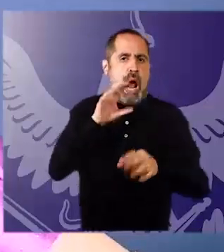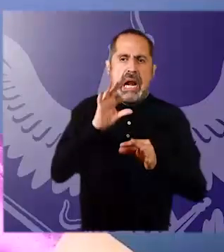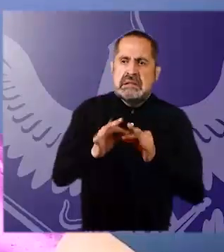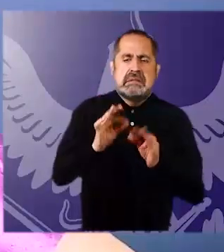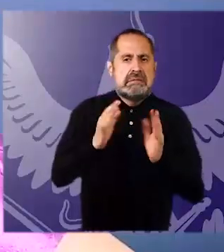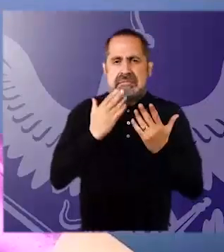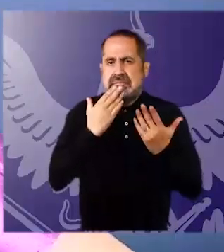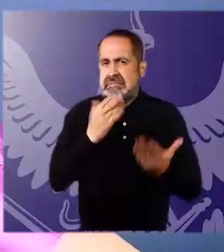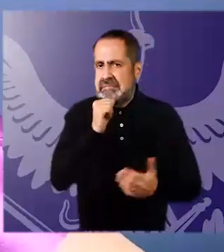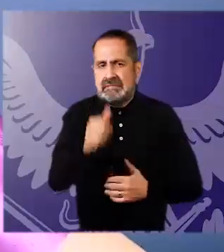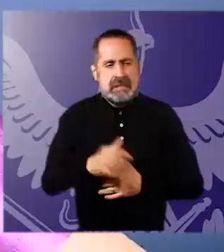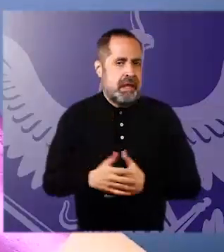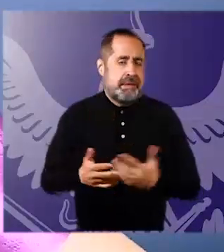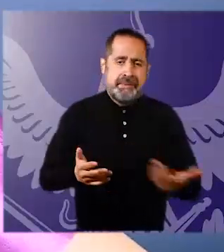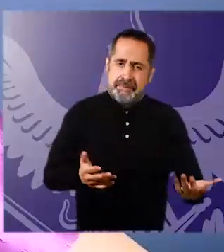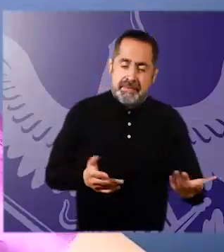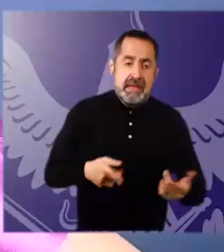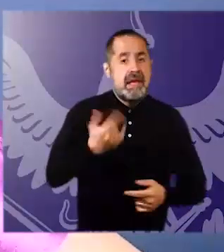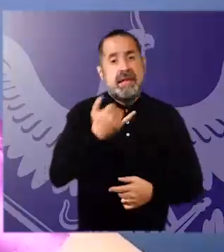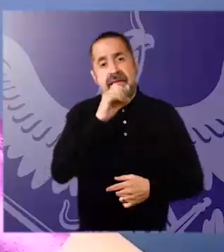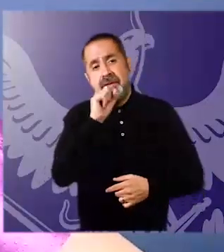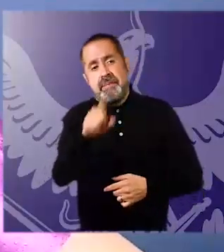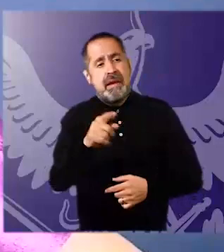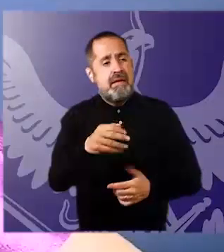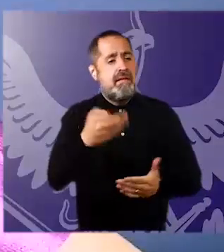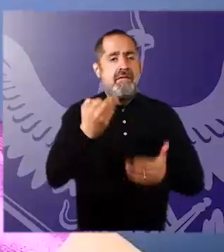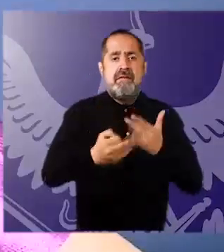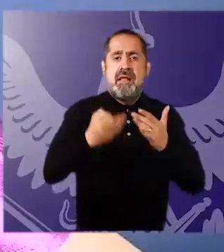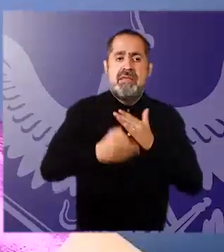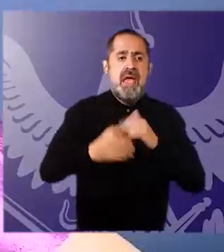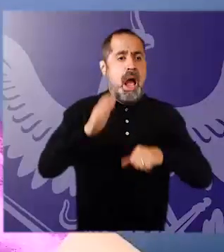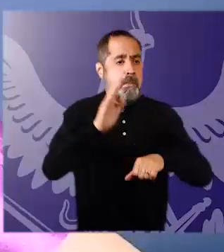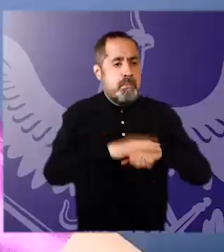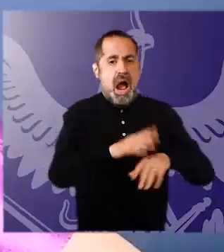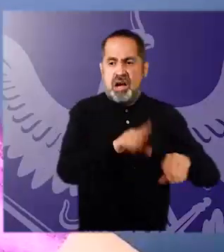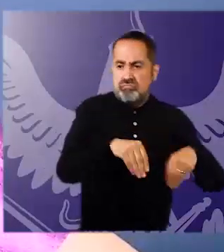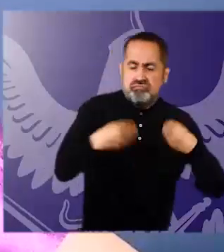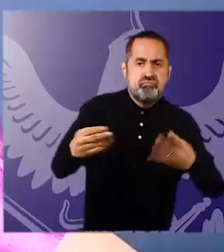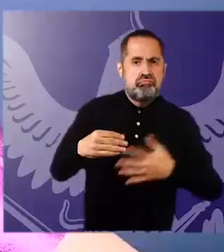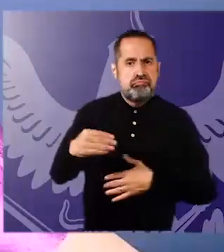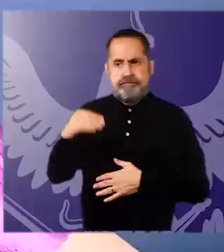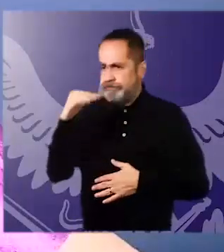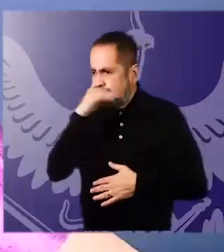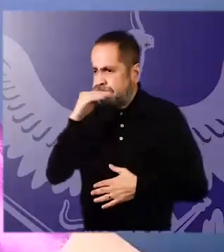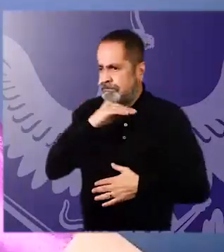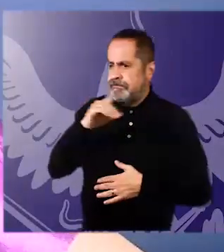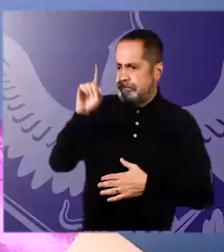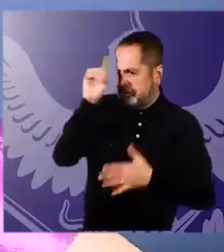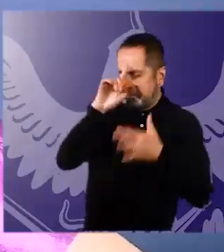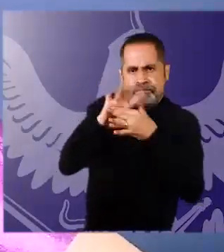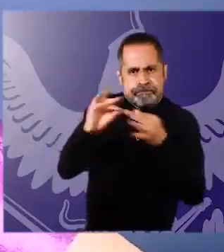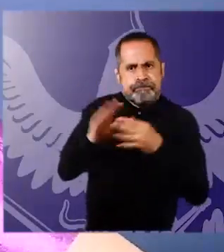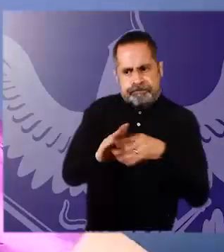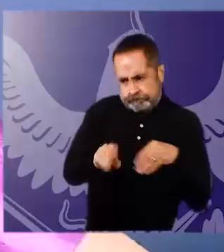sexual integral, también a la cobertura de amplia, gratuita,